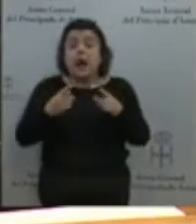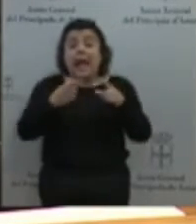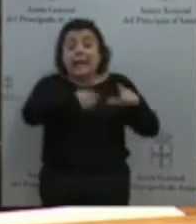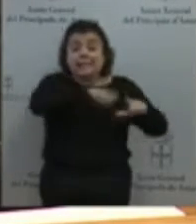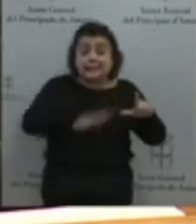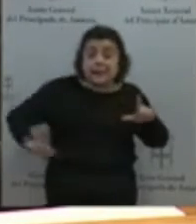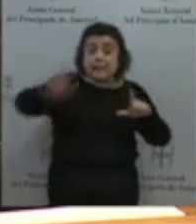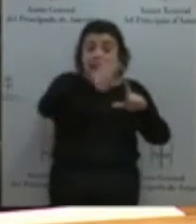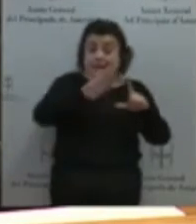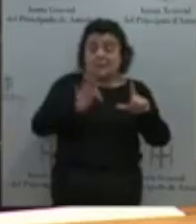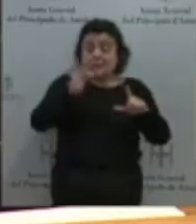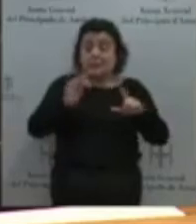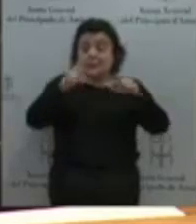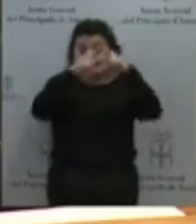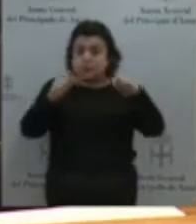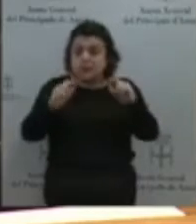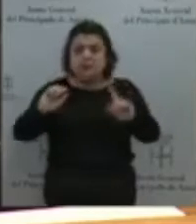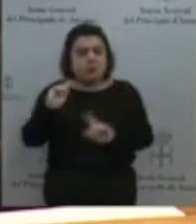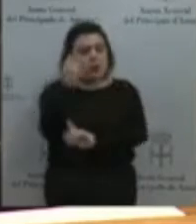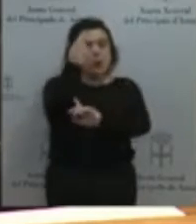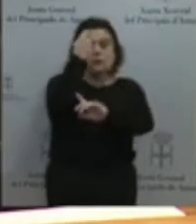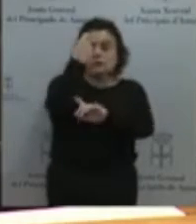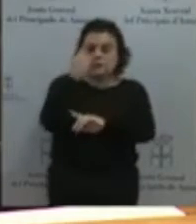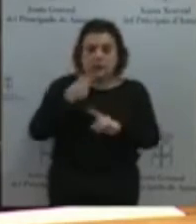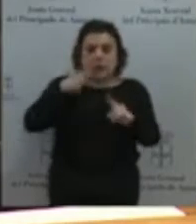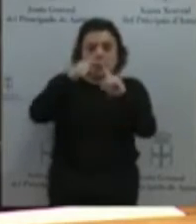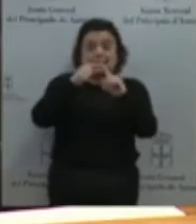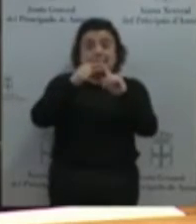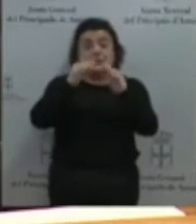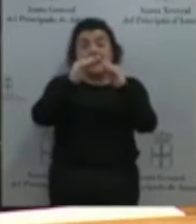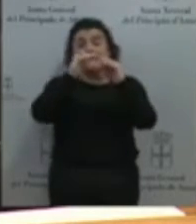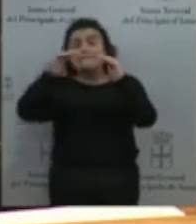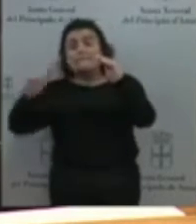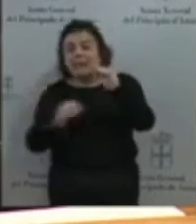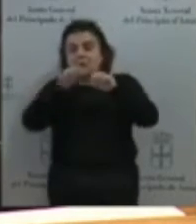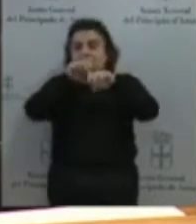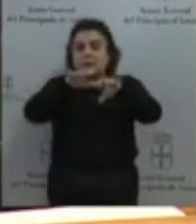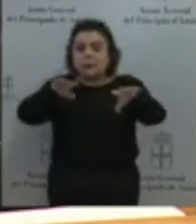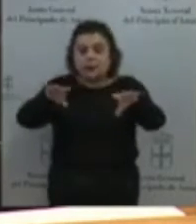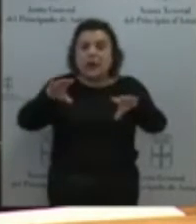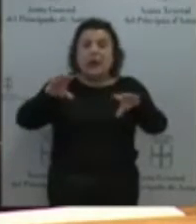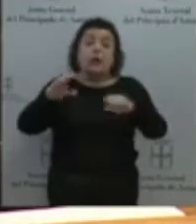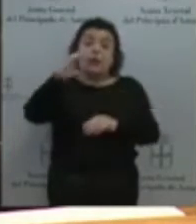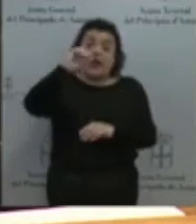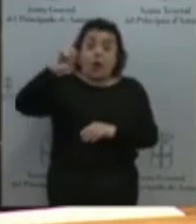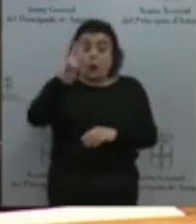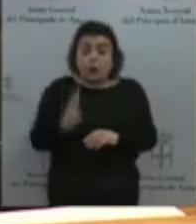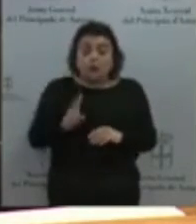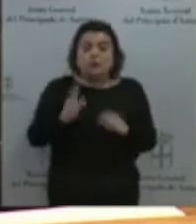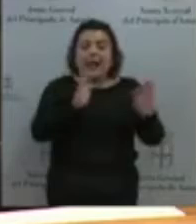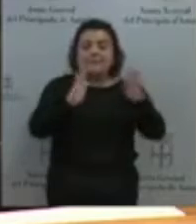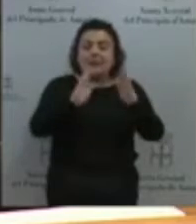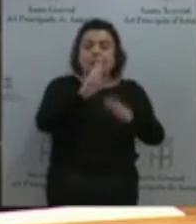europeos de mengua de las emisiones de gases de efecto invernadero para el próximo periodo 2030. Por eso, y es menester la implicación de todos los